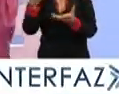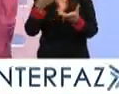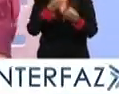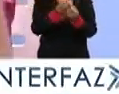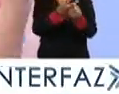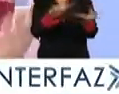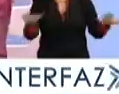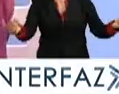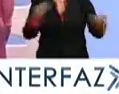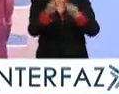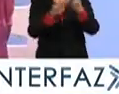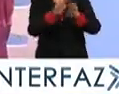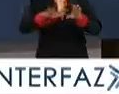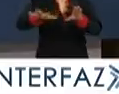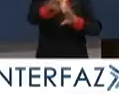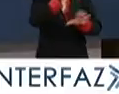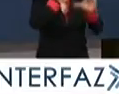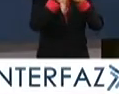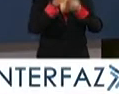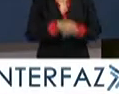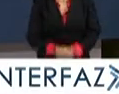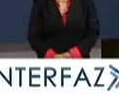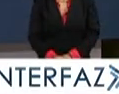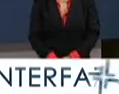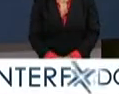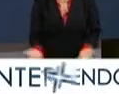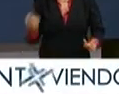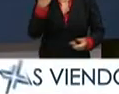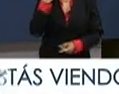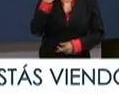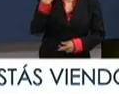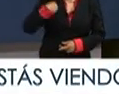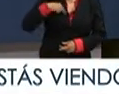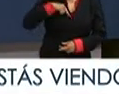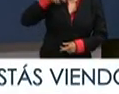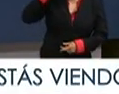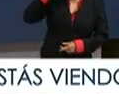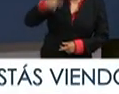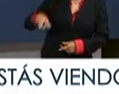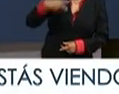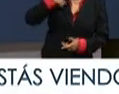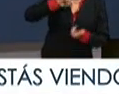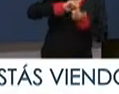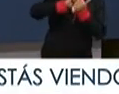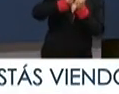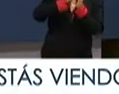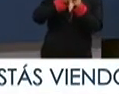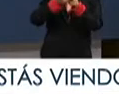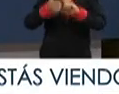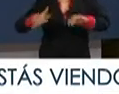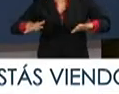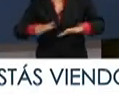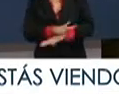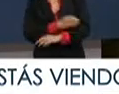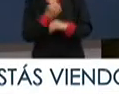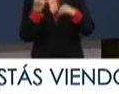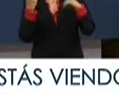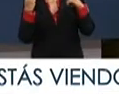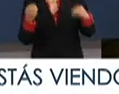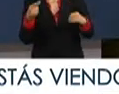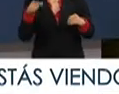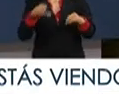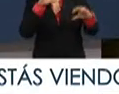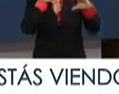fin, es un mundo, ¿no? Un mundo. Sí, es que lo que estamos viendo es que ha evolucionado mucho